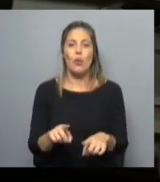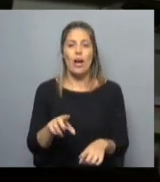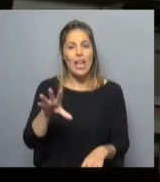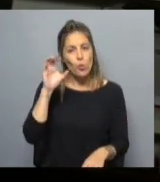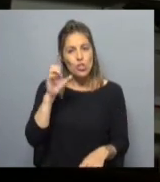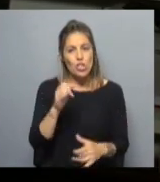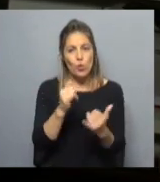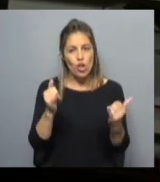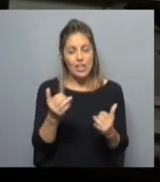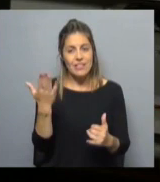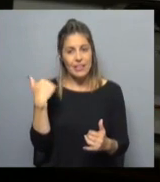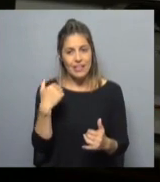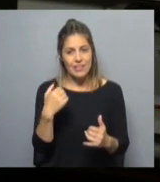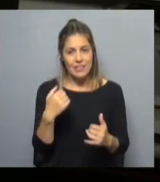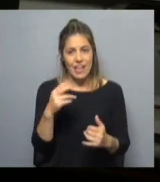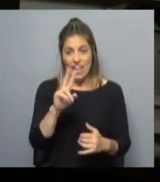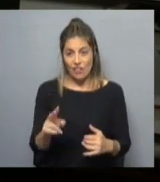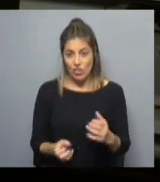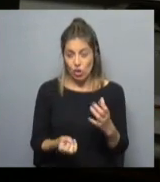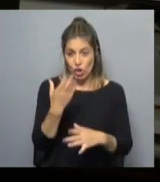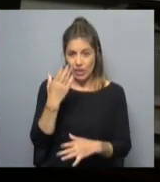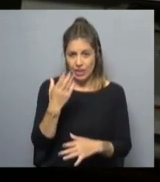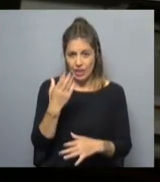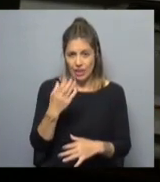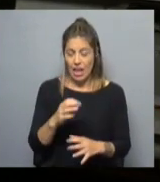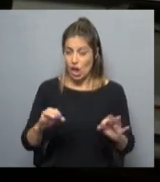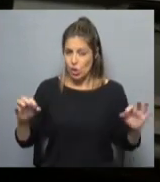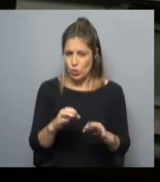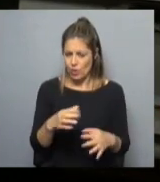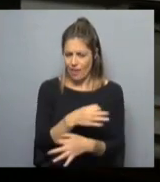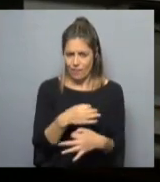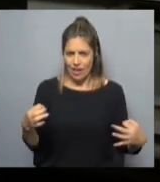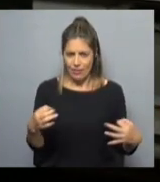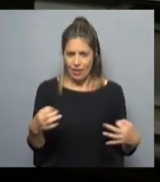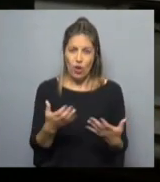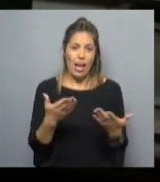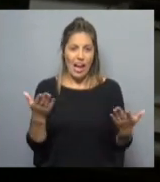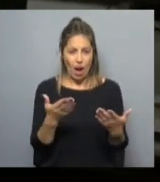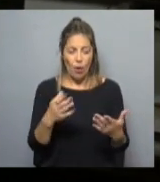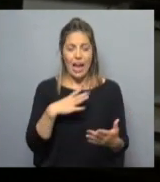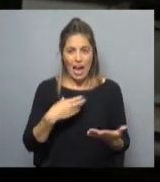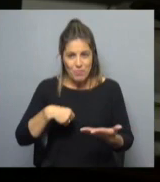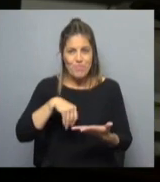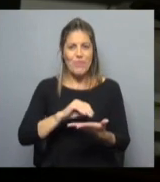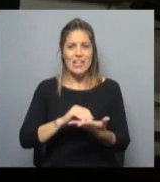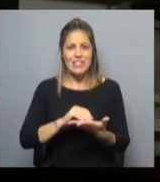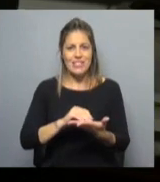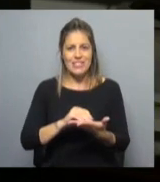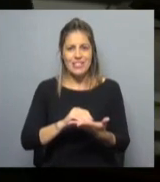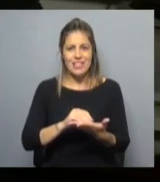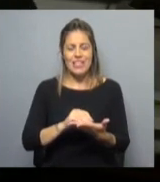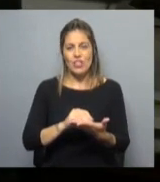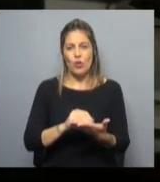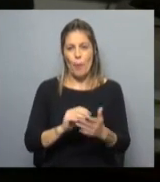de días la versión original del vinilo original, igual sonaba bárbaro, pero bueno, ahora hay todo, claro, hay toda una